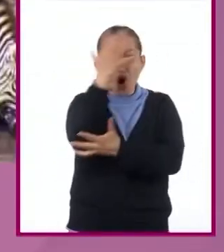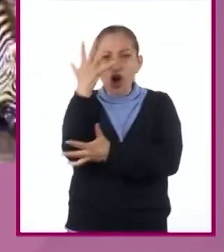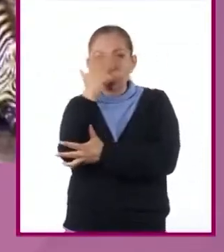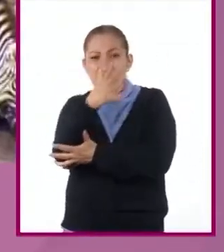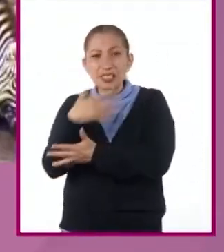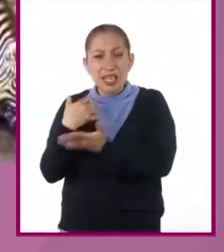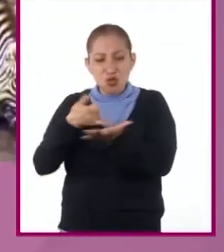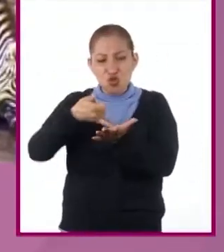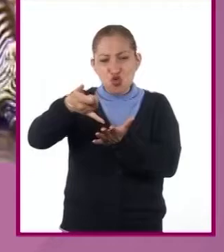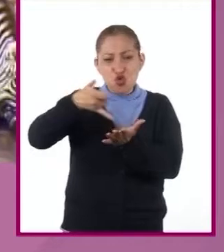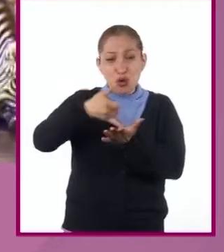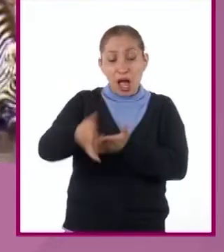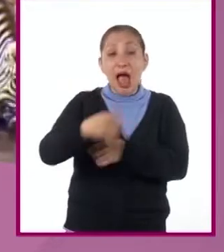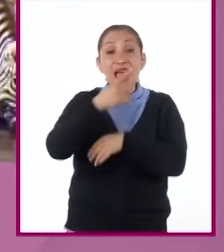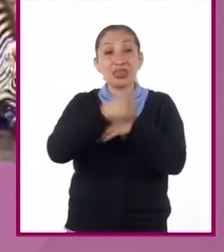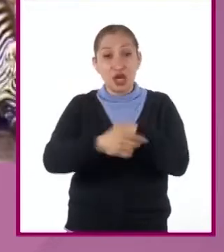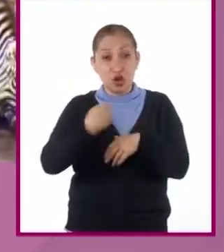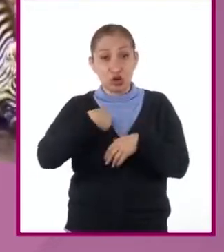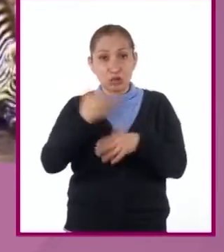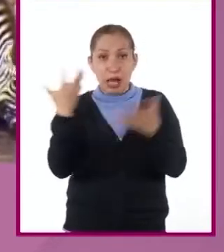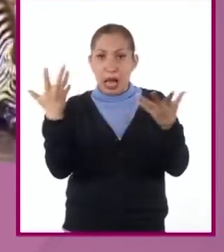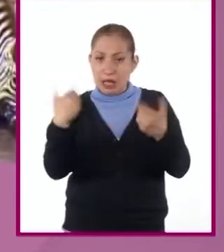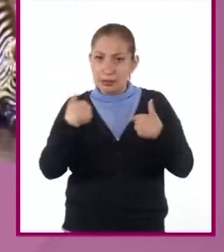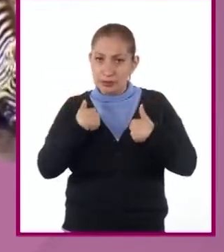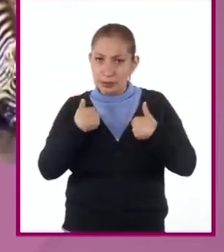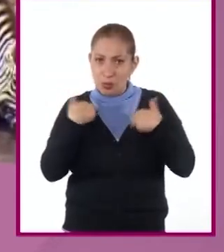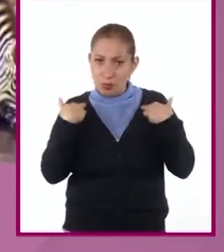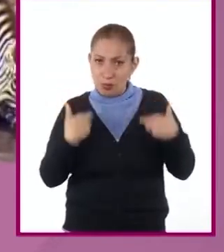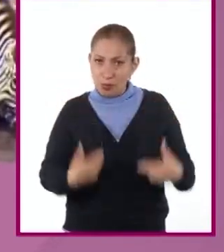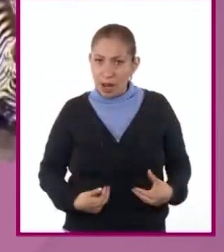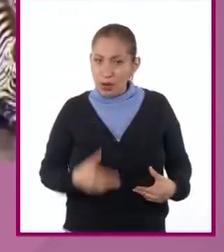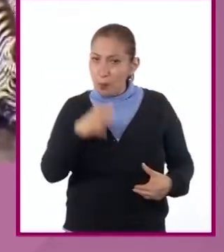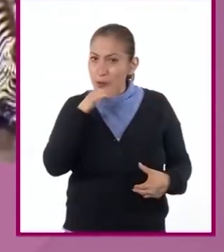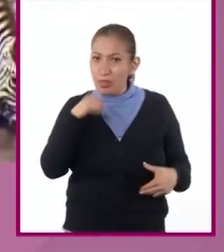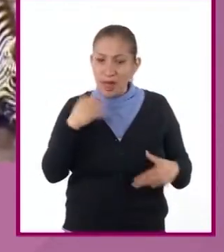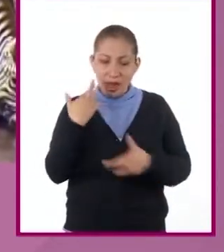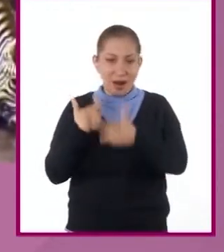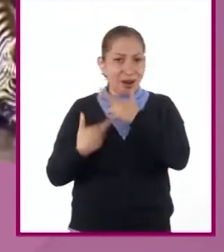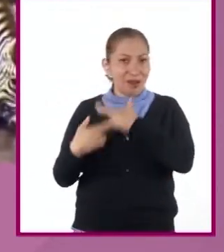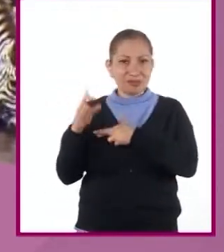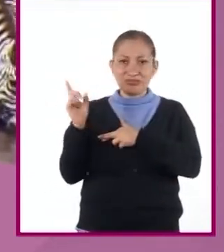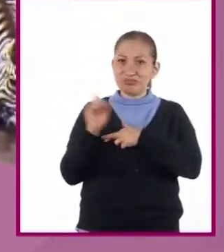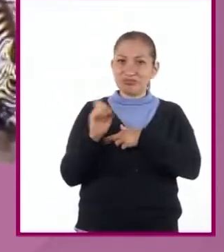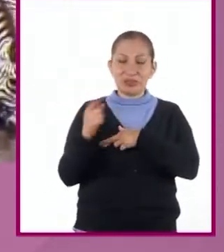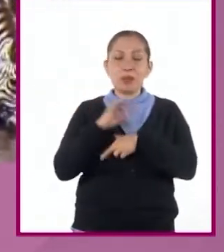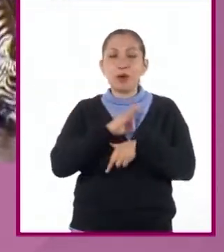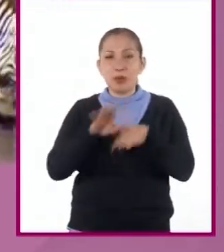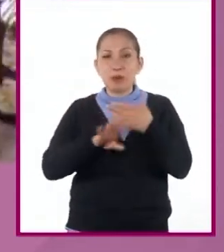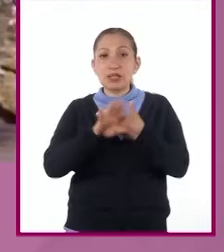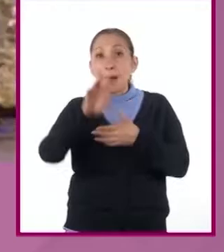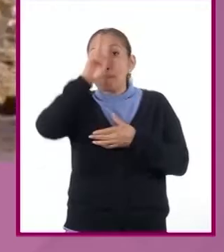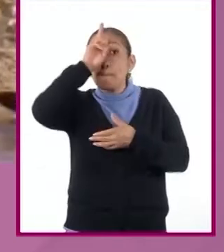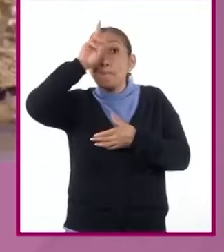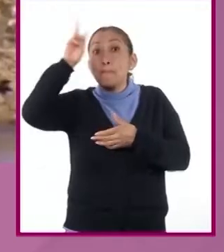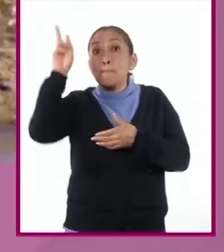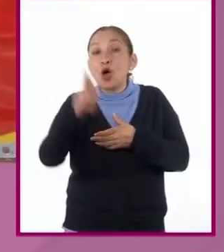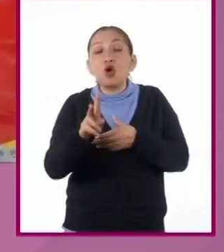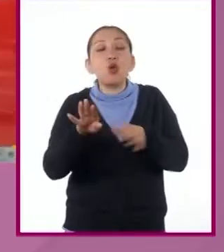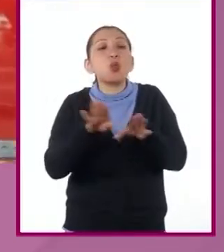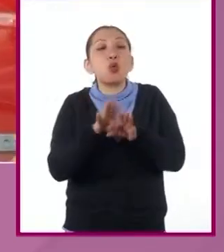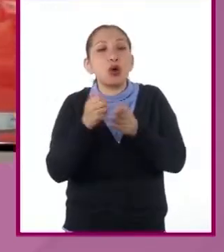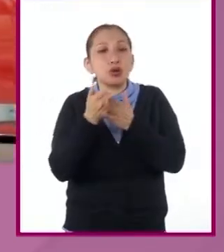cultivos. Aunque el daño que hemos causado al planeta es irreversible, podemos evitar que aumente con acciones